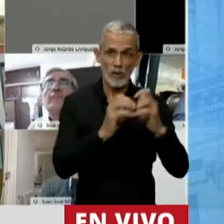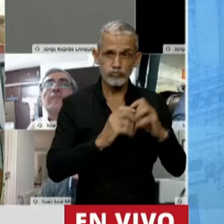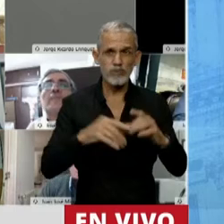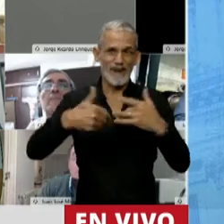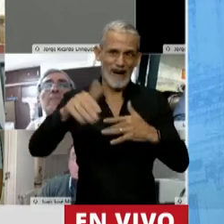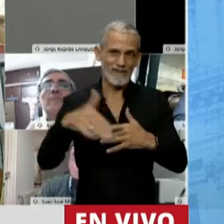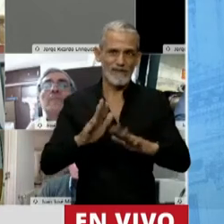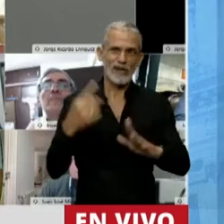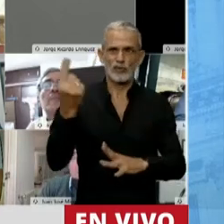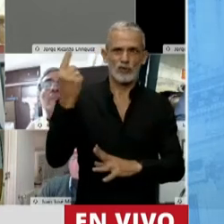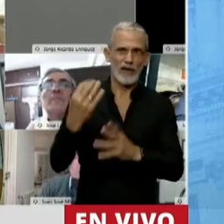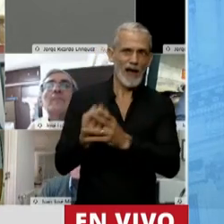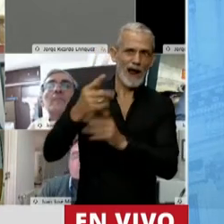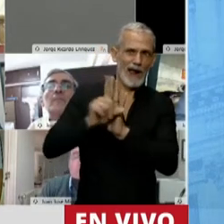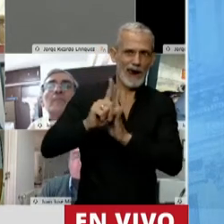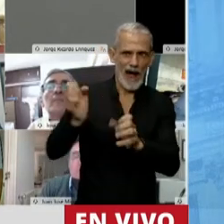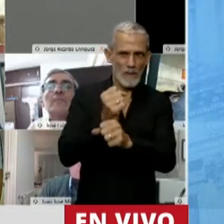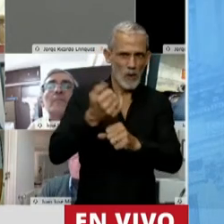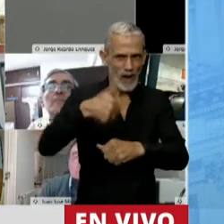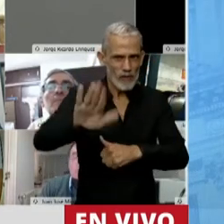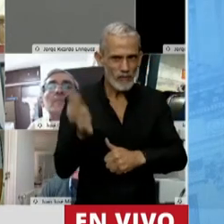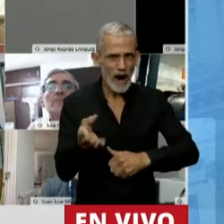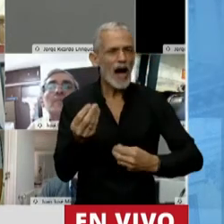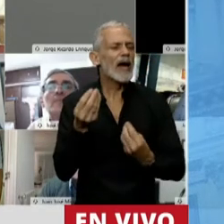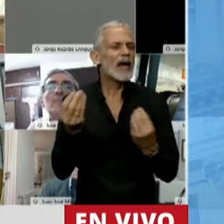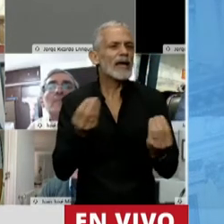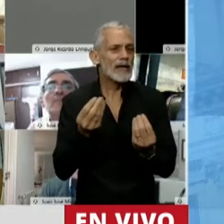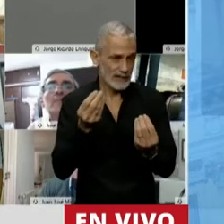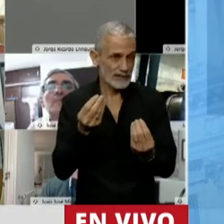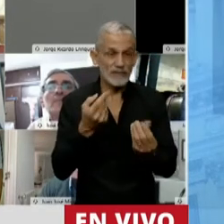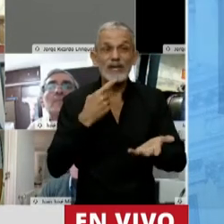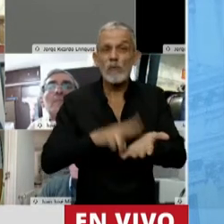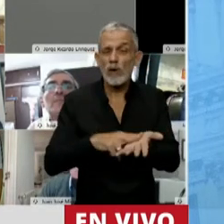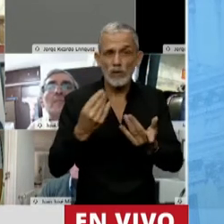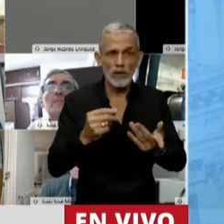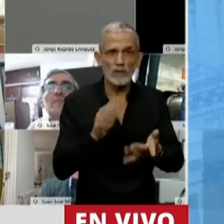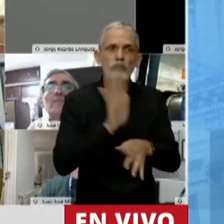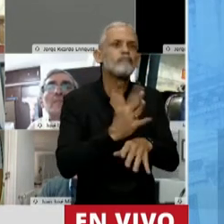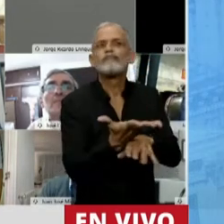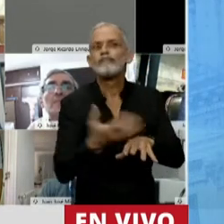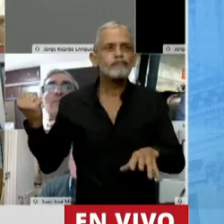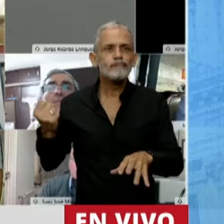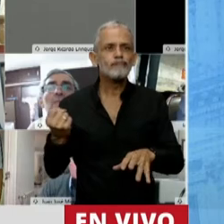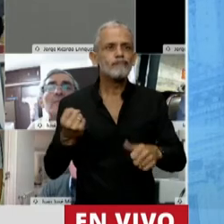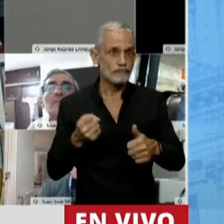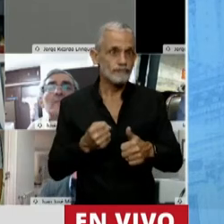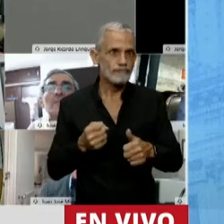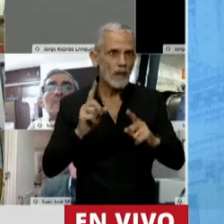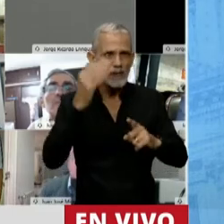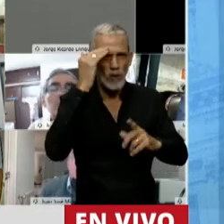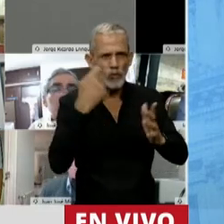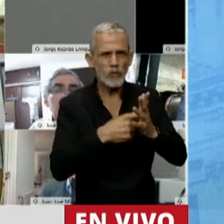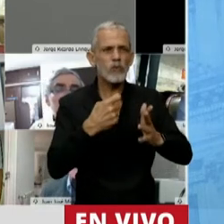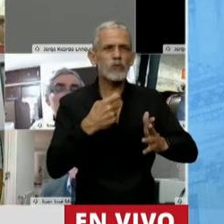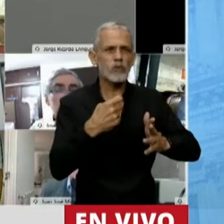que estarán en soledad creando, votando, ni más ni menos que es expropiatorio, confiscatorio